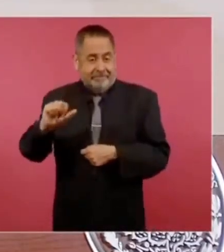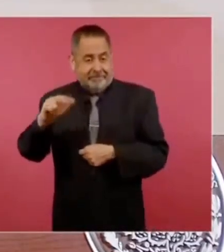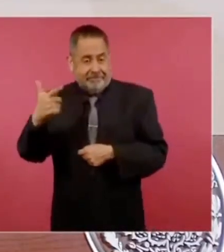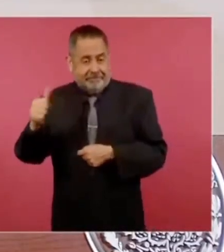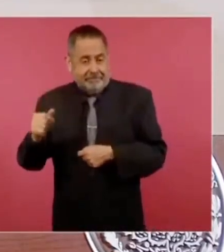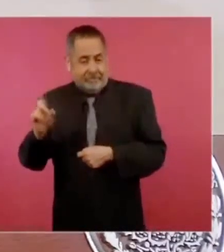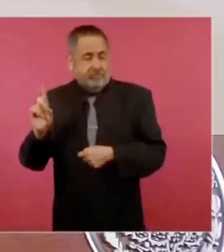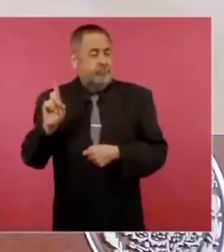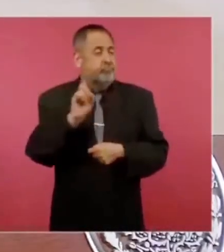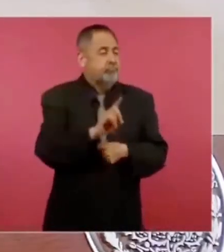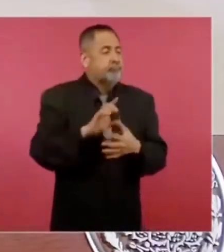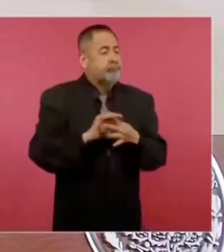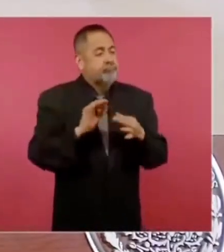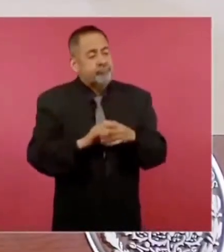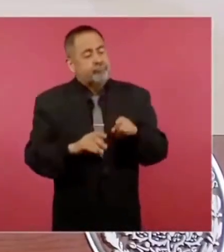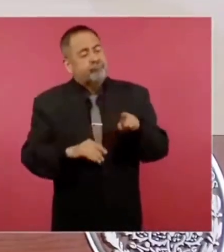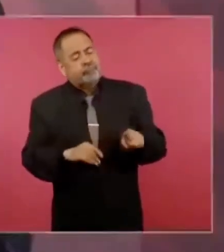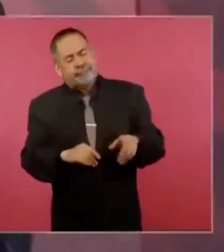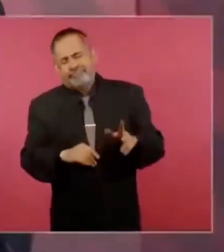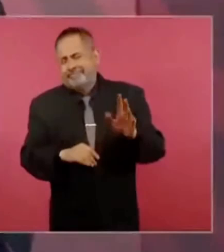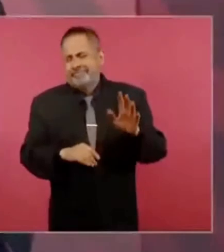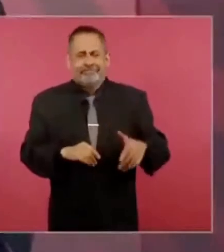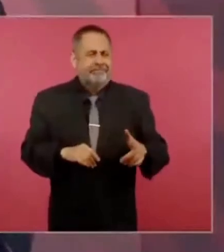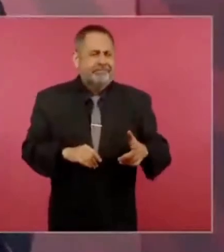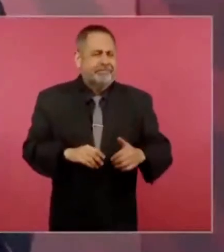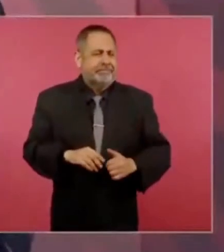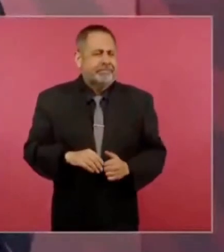y dice que